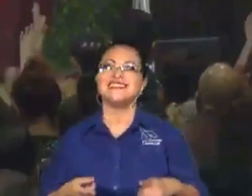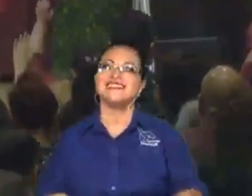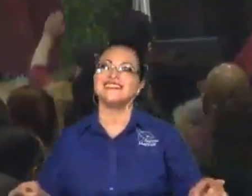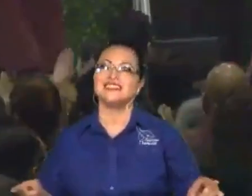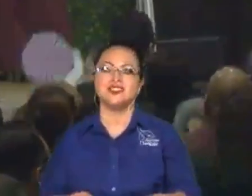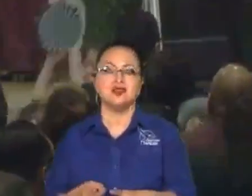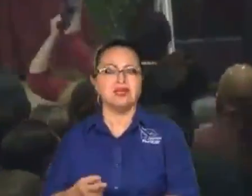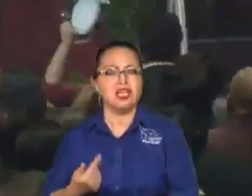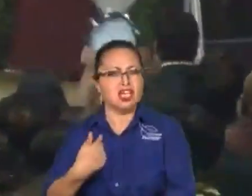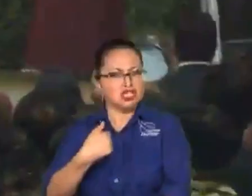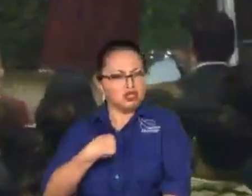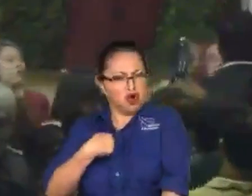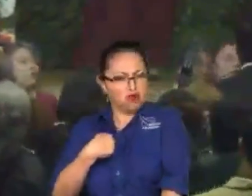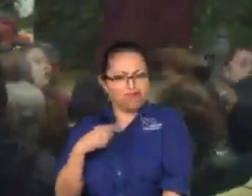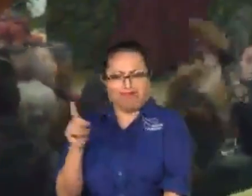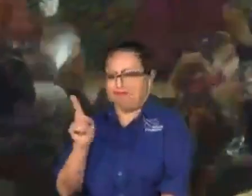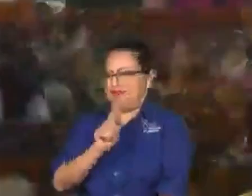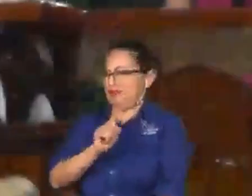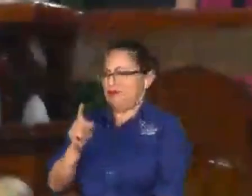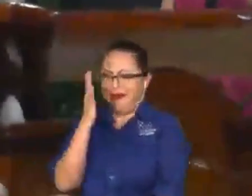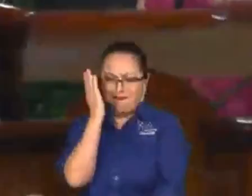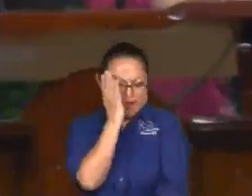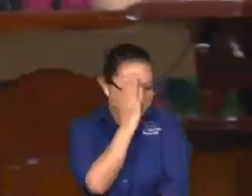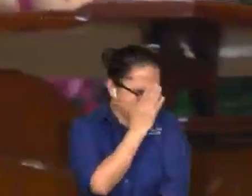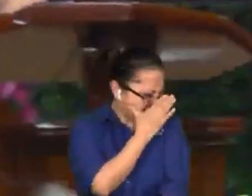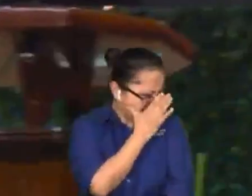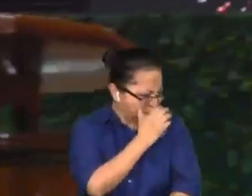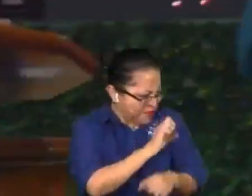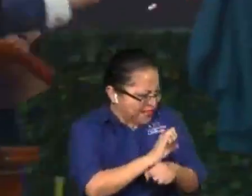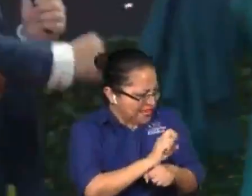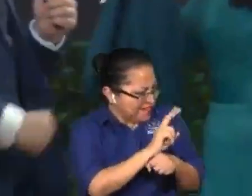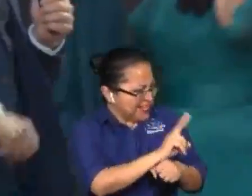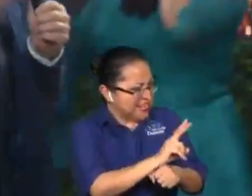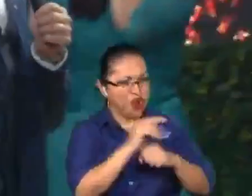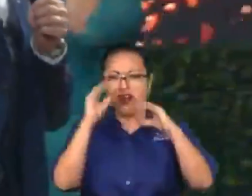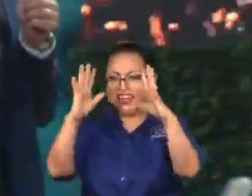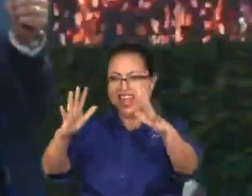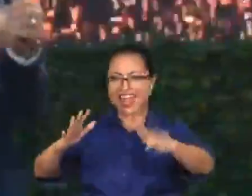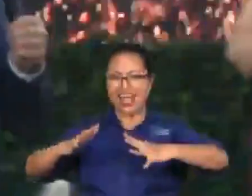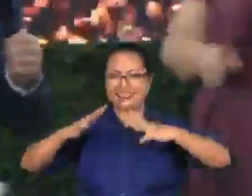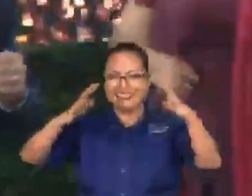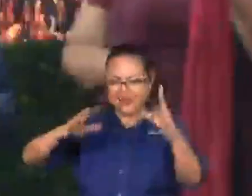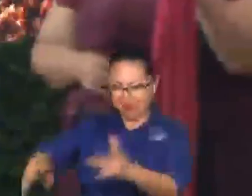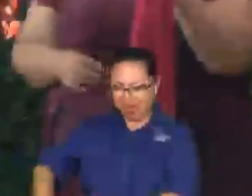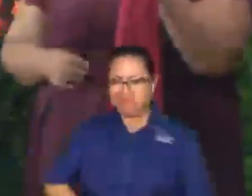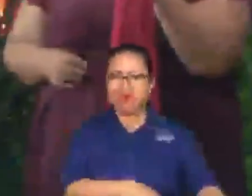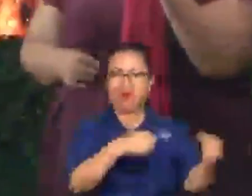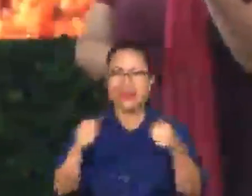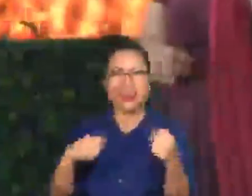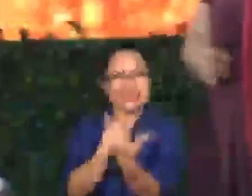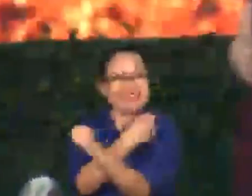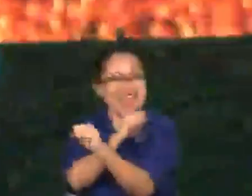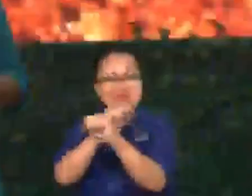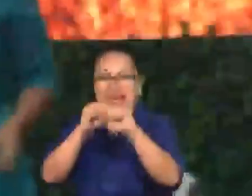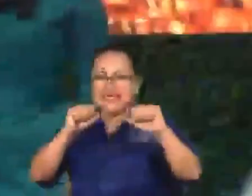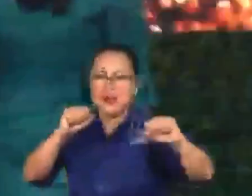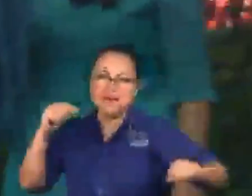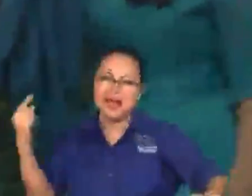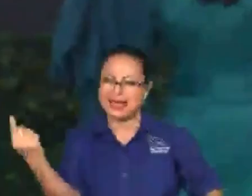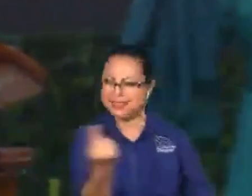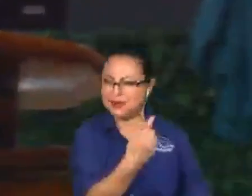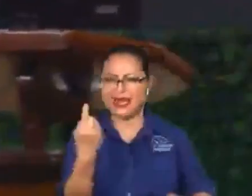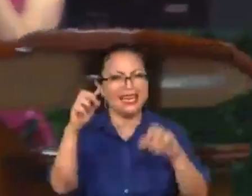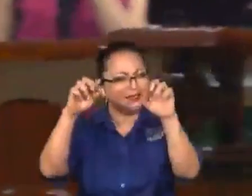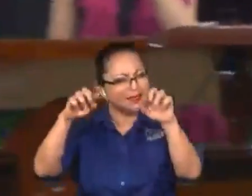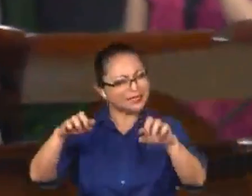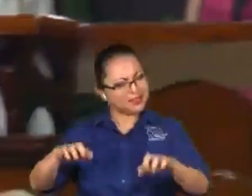no me avergüenzo. No me avergüenzo de este evangelio que ha sido gran poder y libertad de la